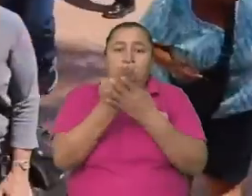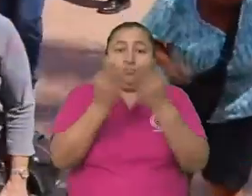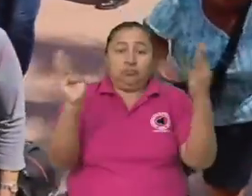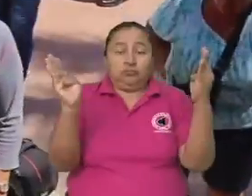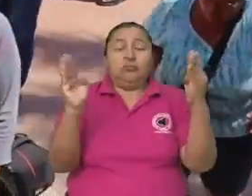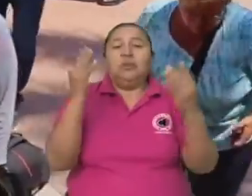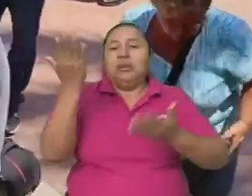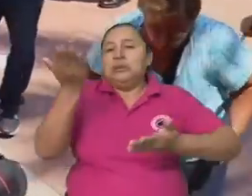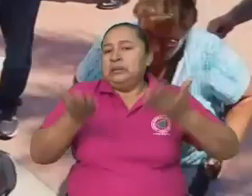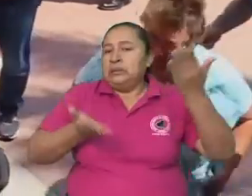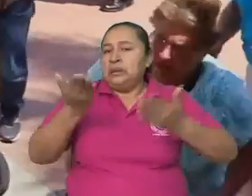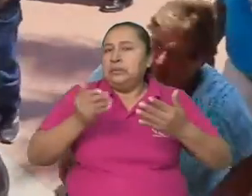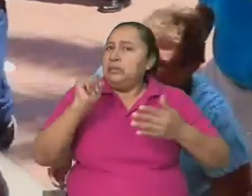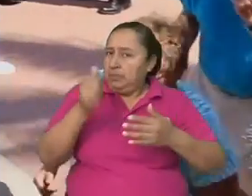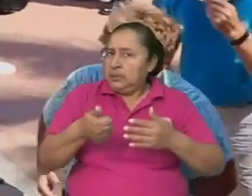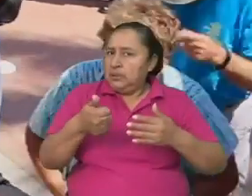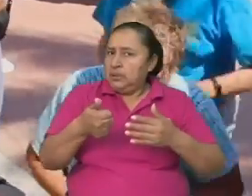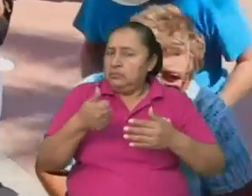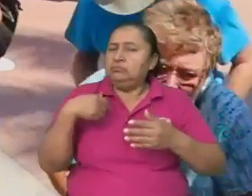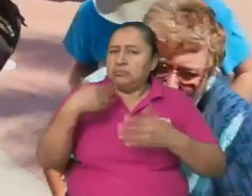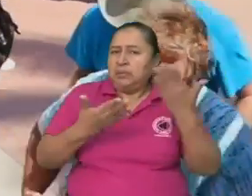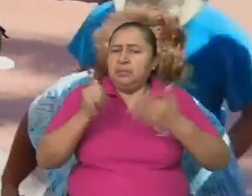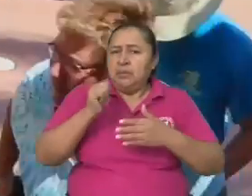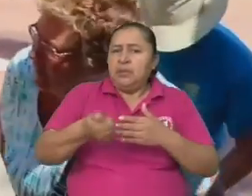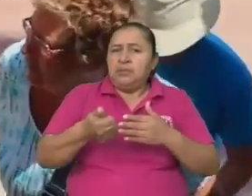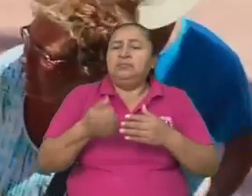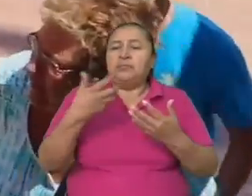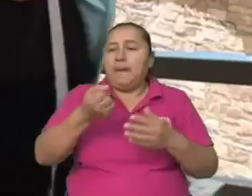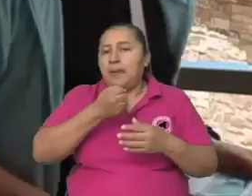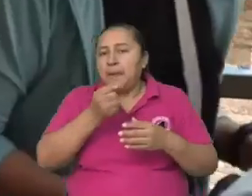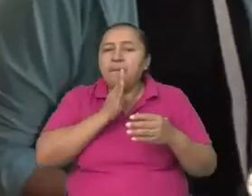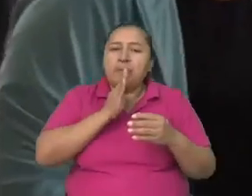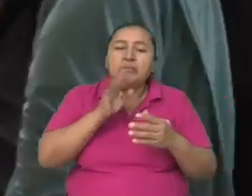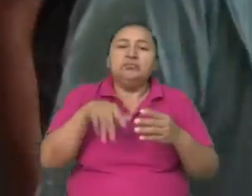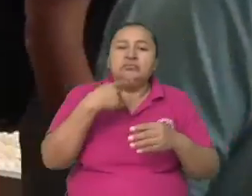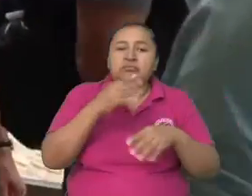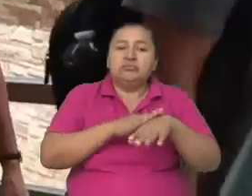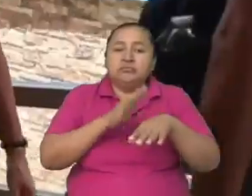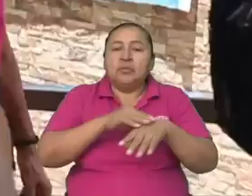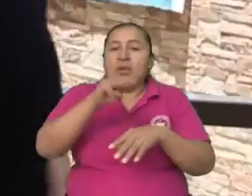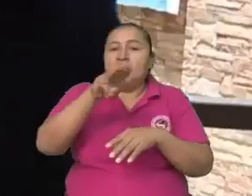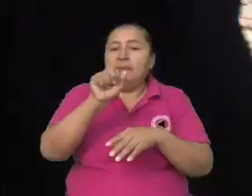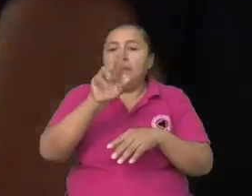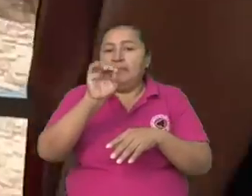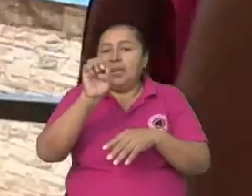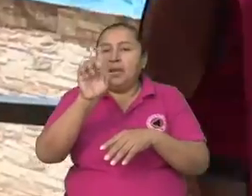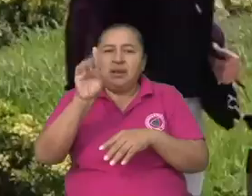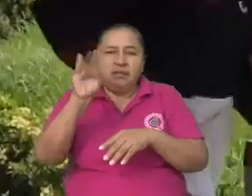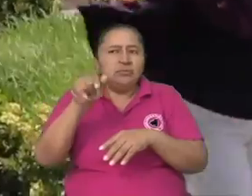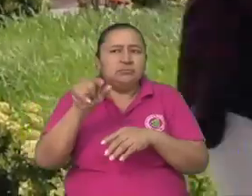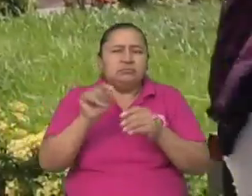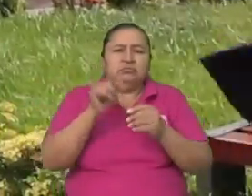que probablemente mañana tengamos ya una entrevista para que esté pendiente de María Elba, que ya nos van a mandar el Zoom. Creo que